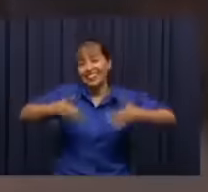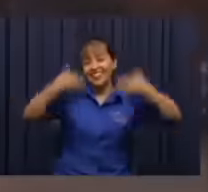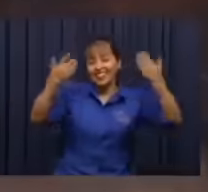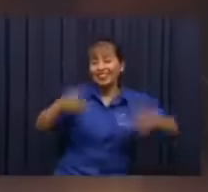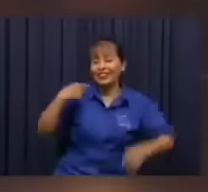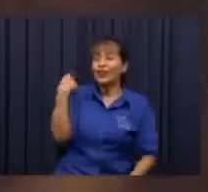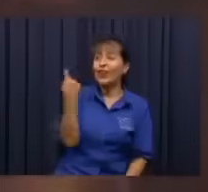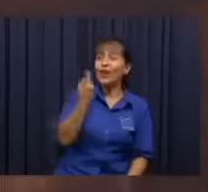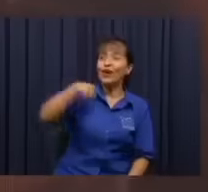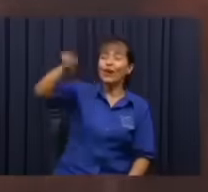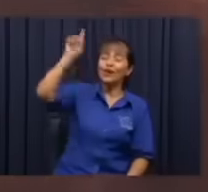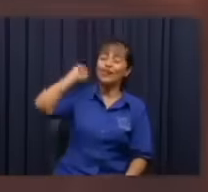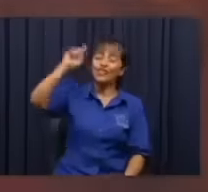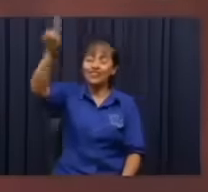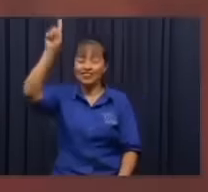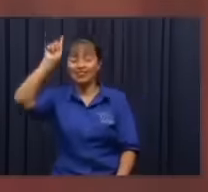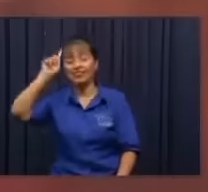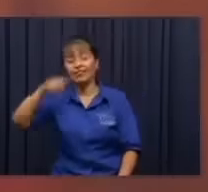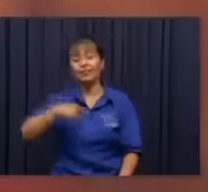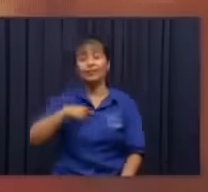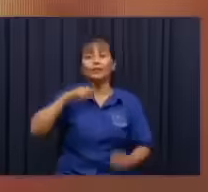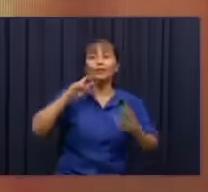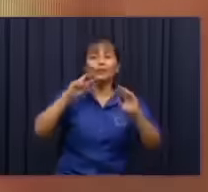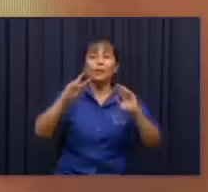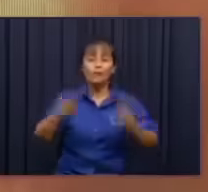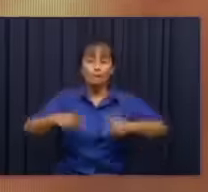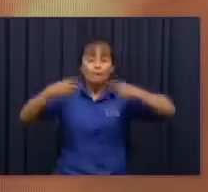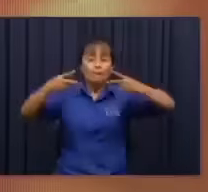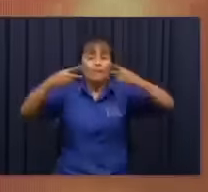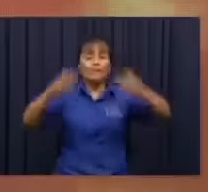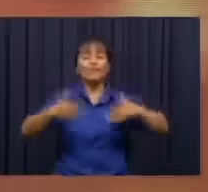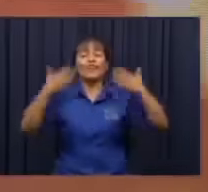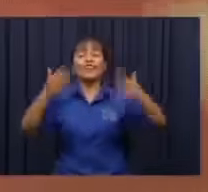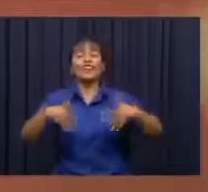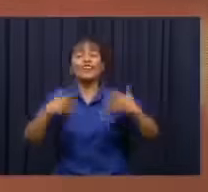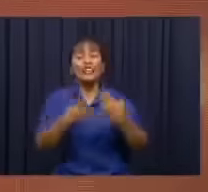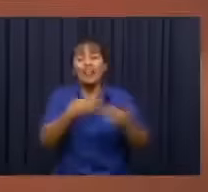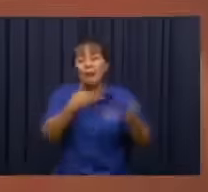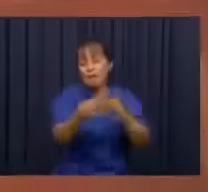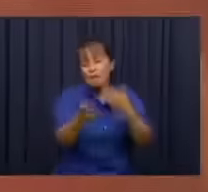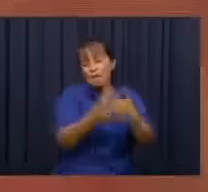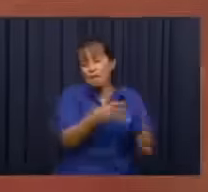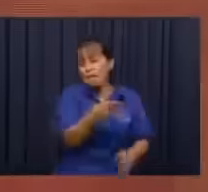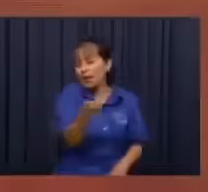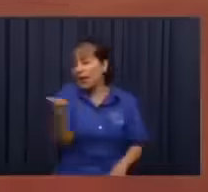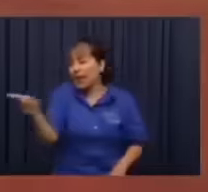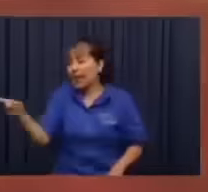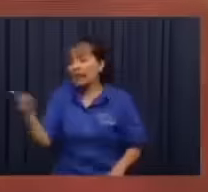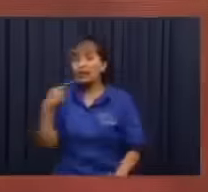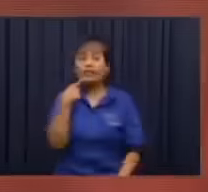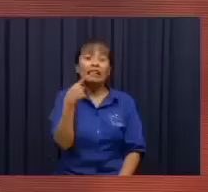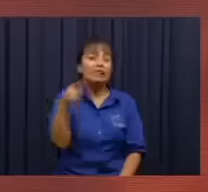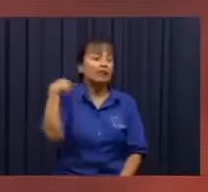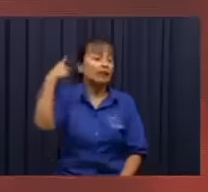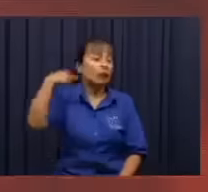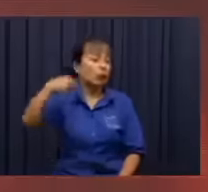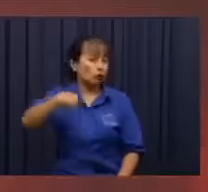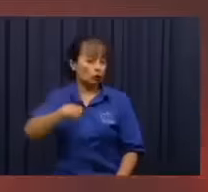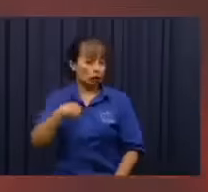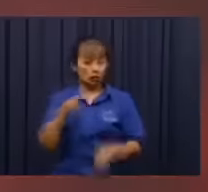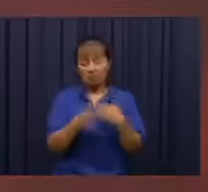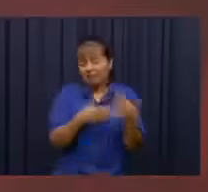loco. Lo hago solo para ti. Que me importa que critiquen, que no entiendan, que me digan que estoy loco.